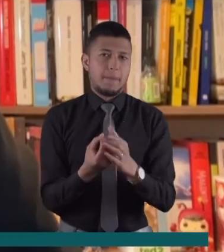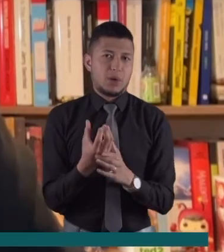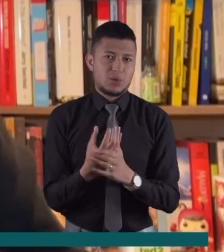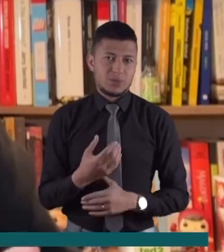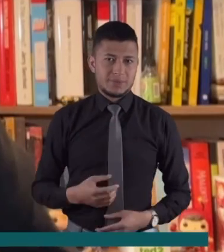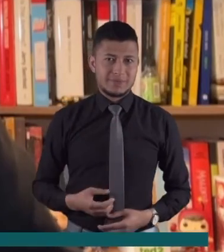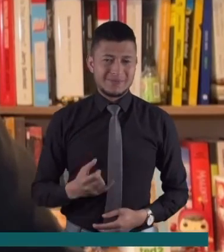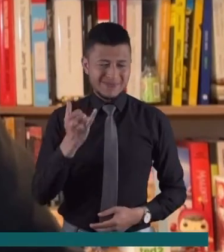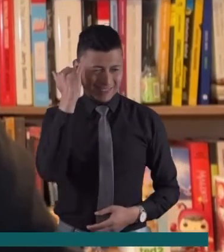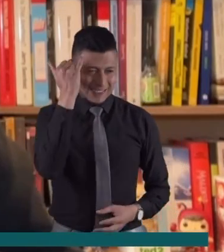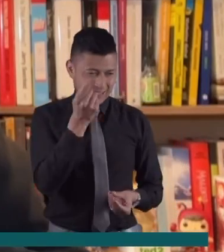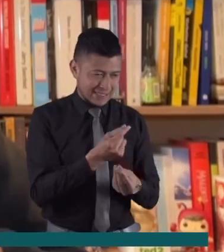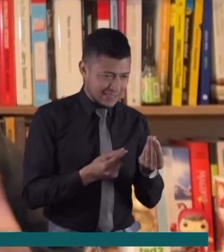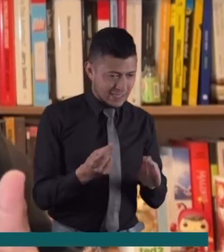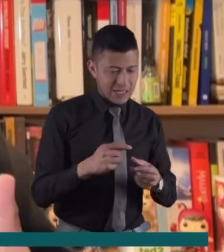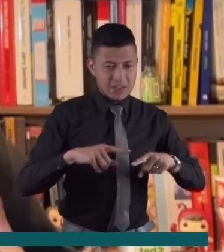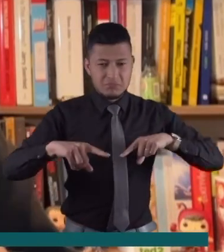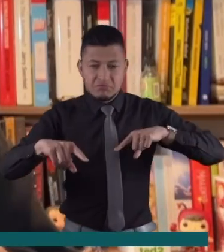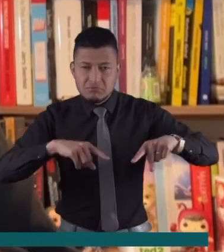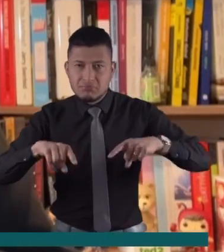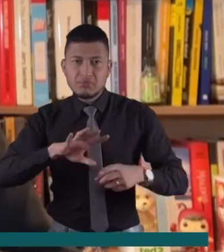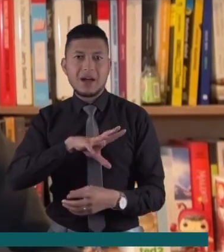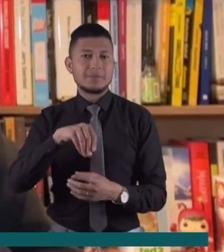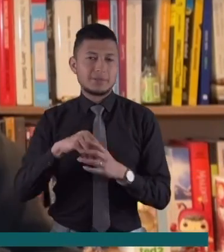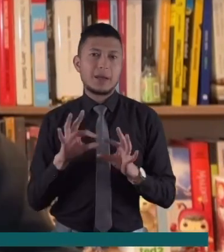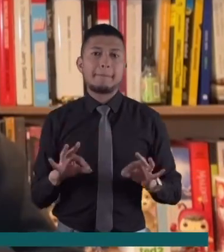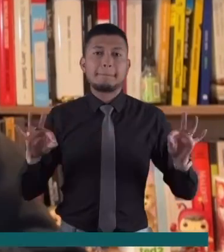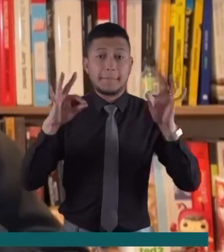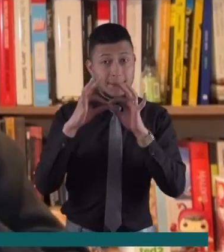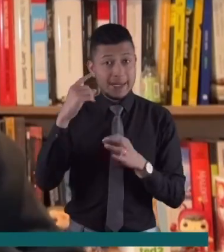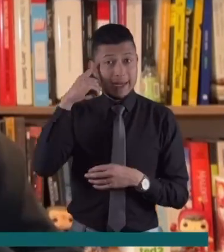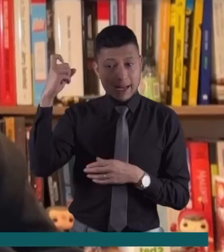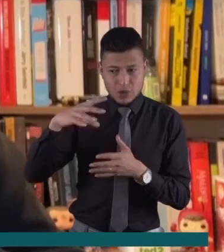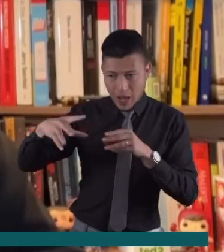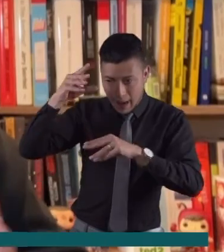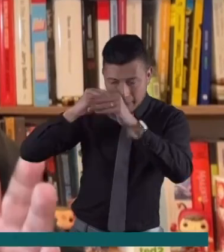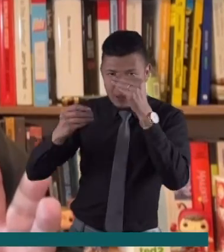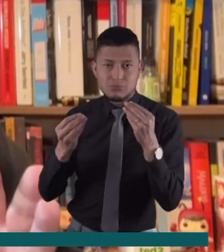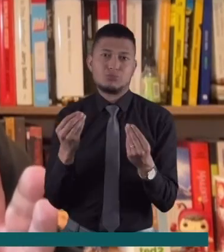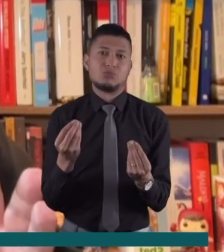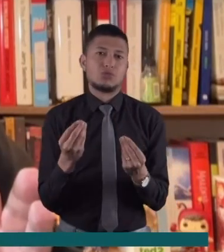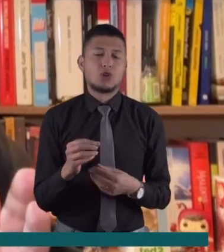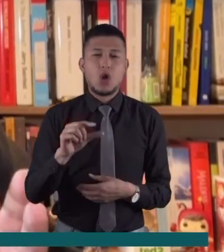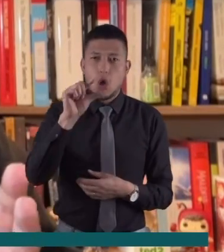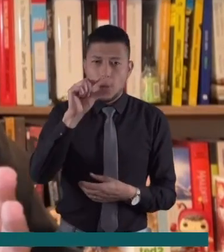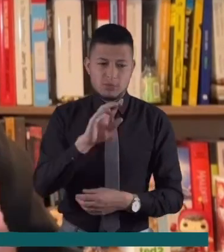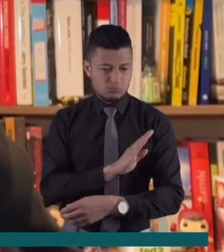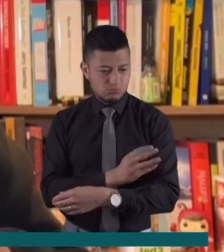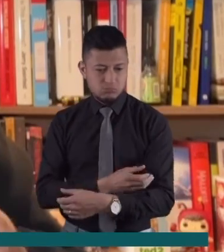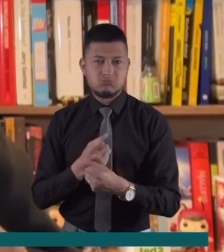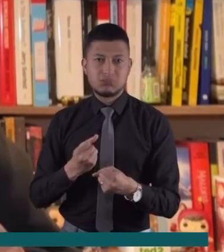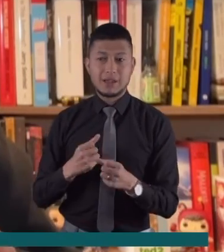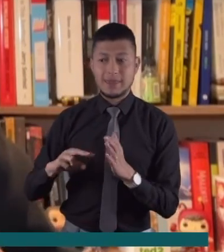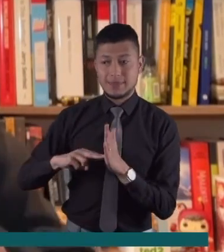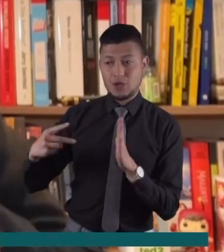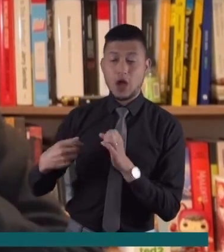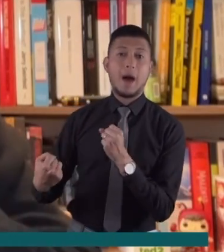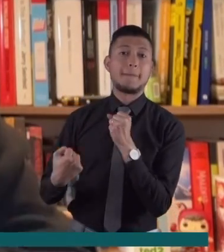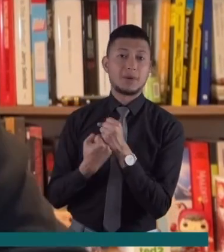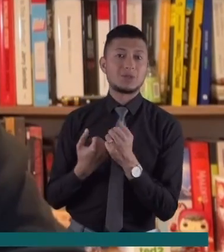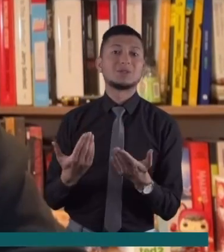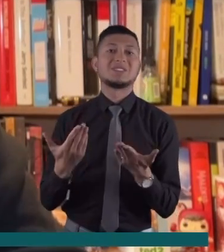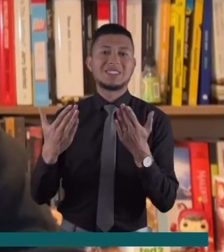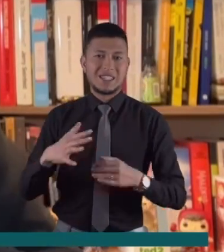a ellos diseñar y administrar un nuevo negocio requiere muchos retos y aprendizajes y una pizca de valentía que apoyamos en la tecnología